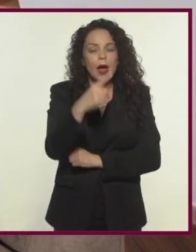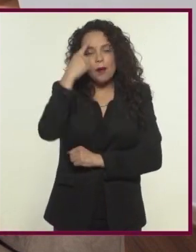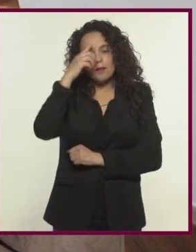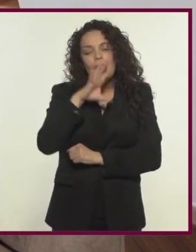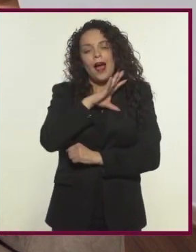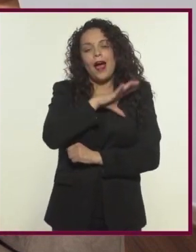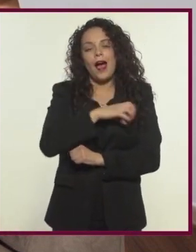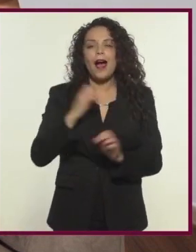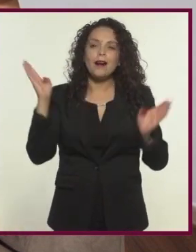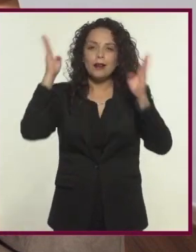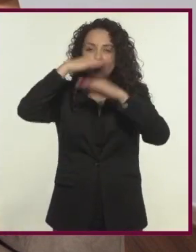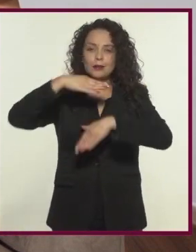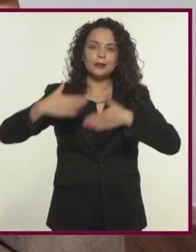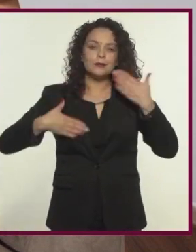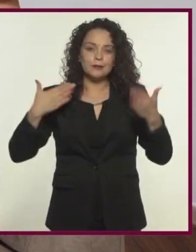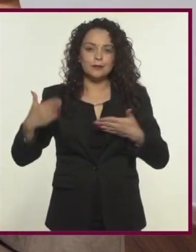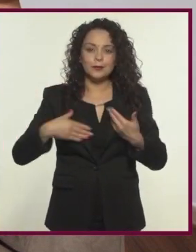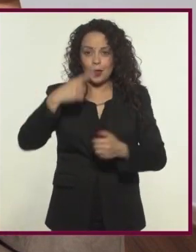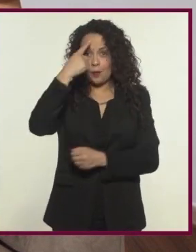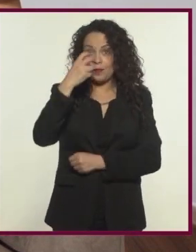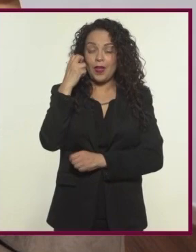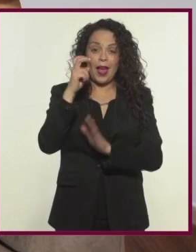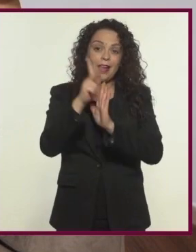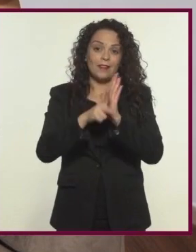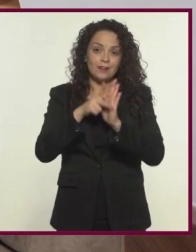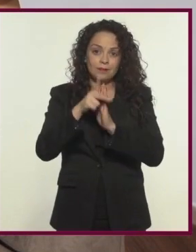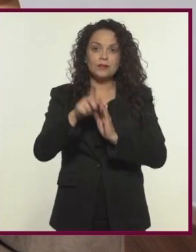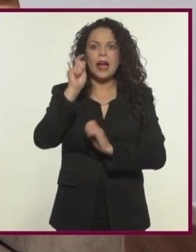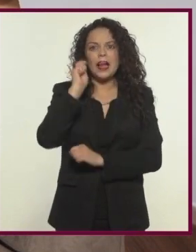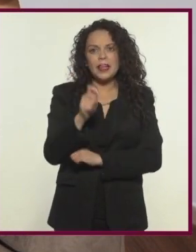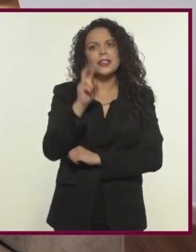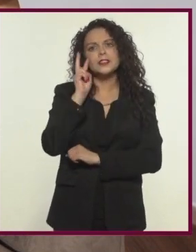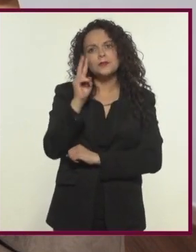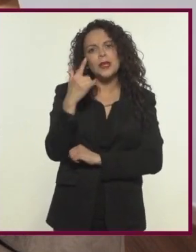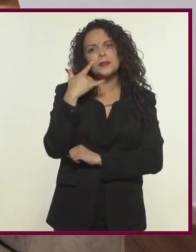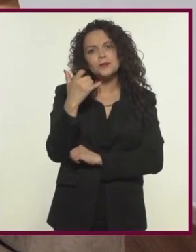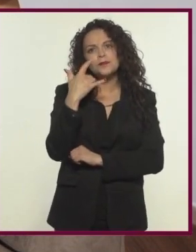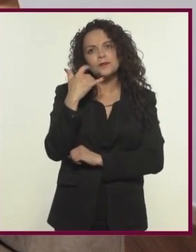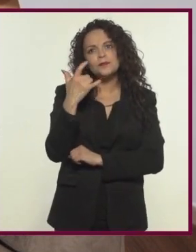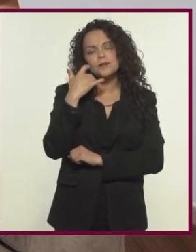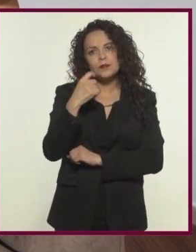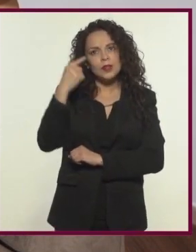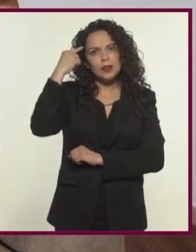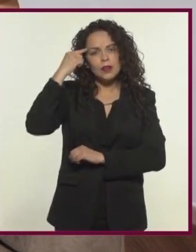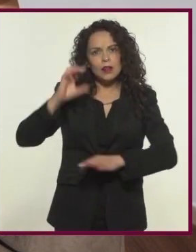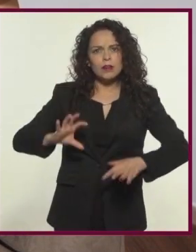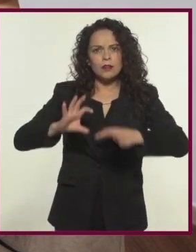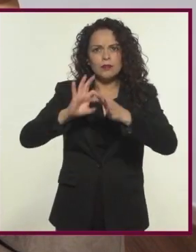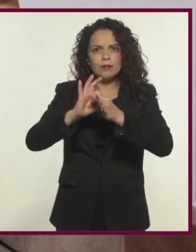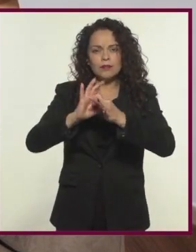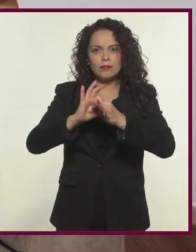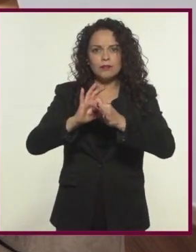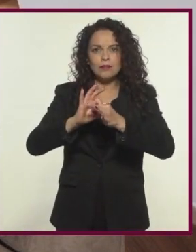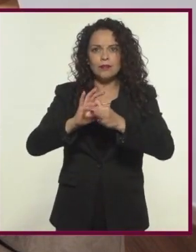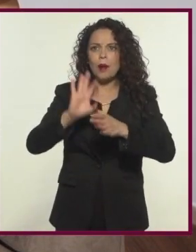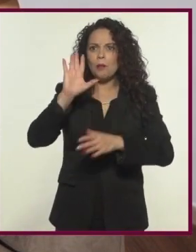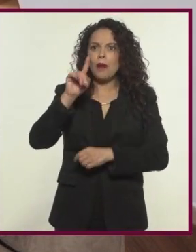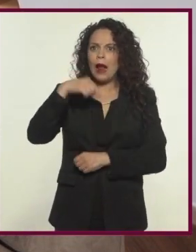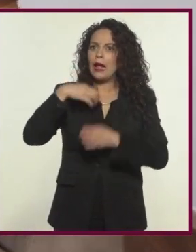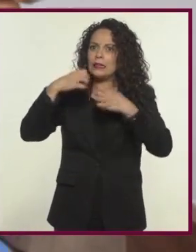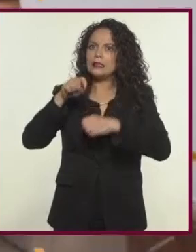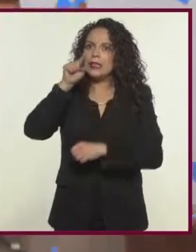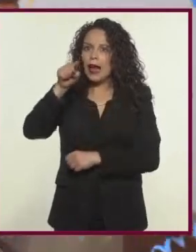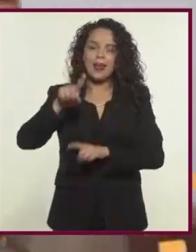esa es una de las finalidades de este tipo de productos, hacernos pasar un buen rato y poder meternos a un mundo distinto al nuestro por unos